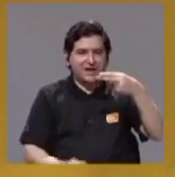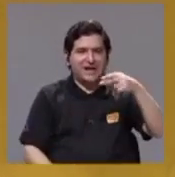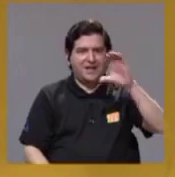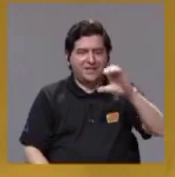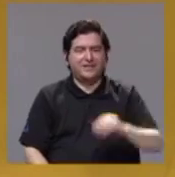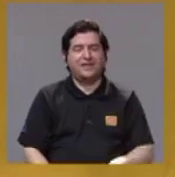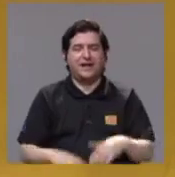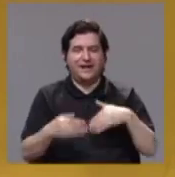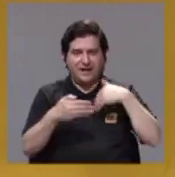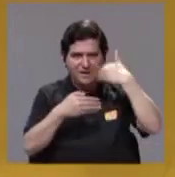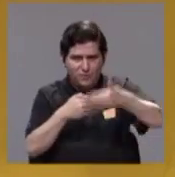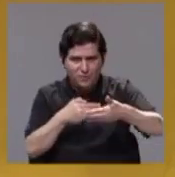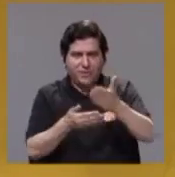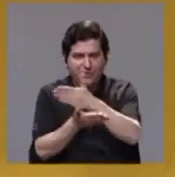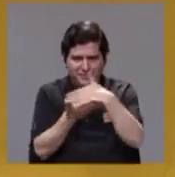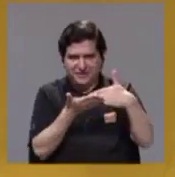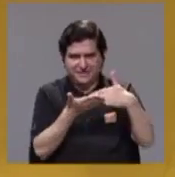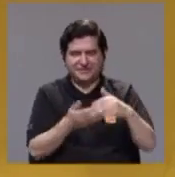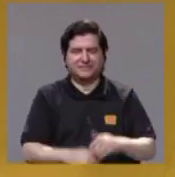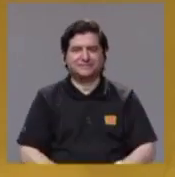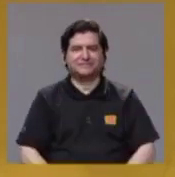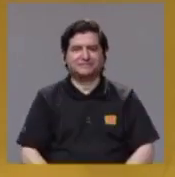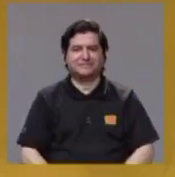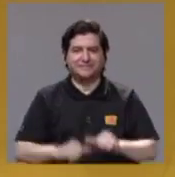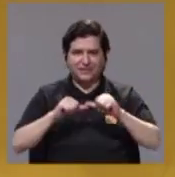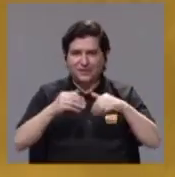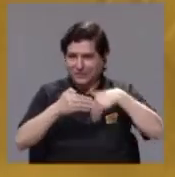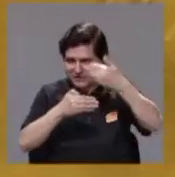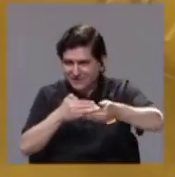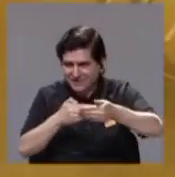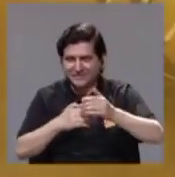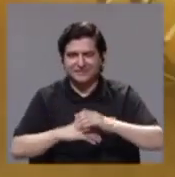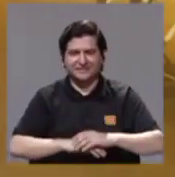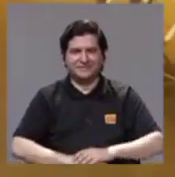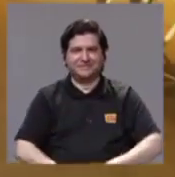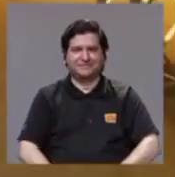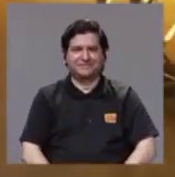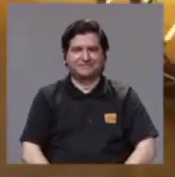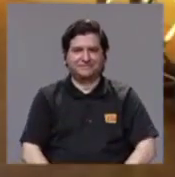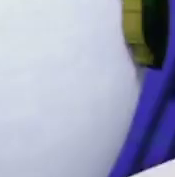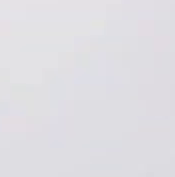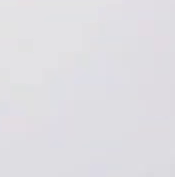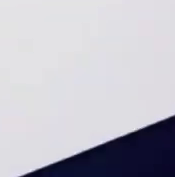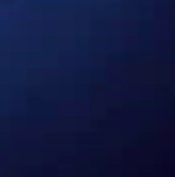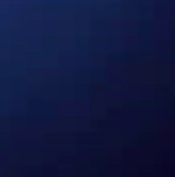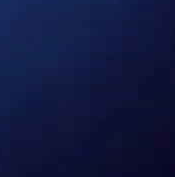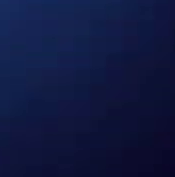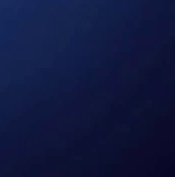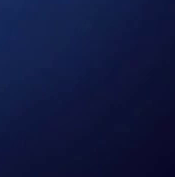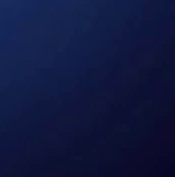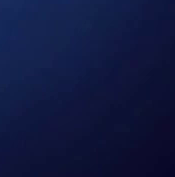de Cortés una vez que pasemos al siguiente segmento. Regresamos.